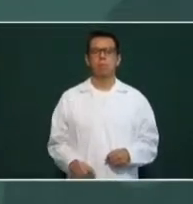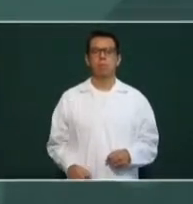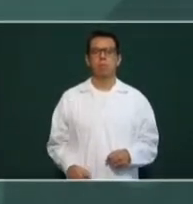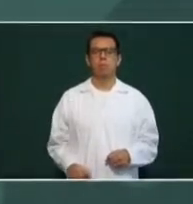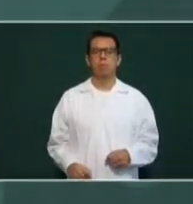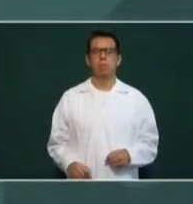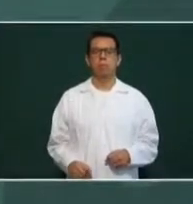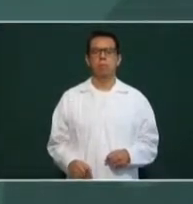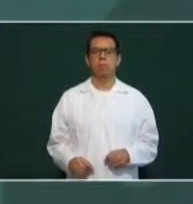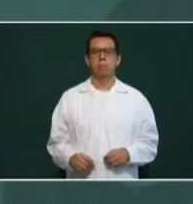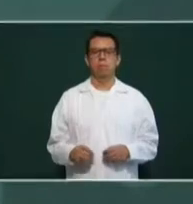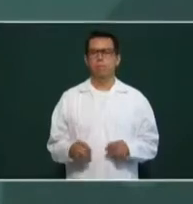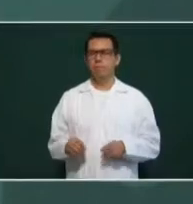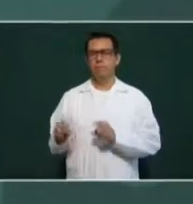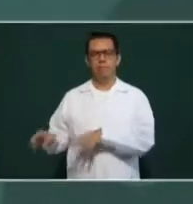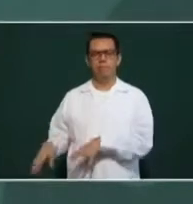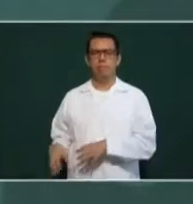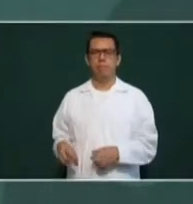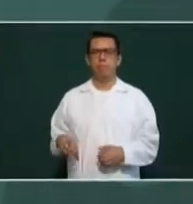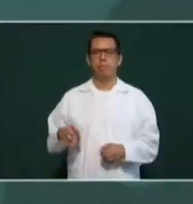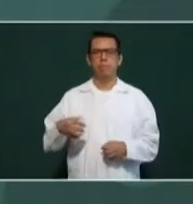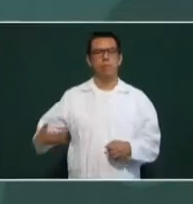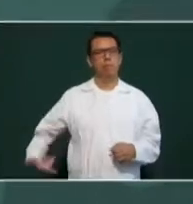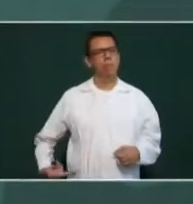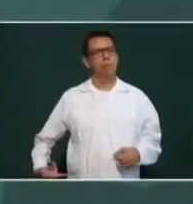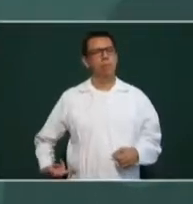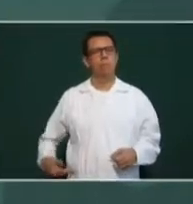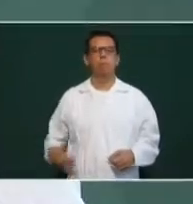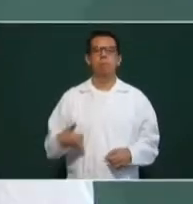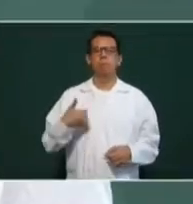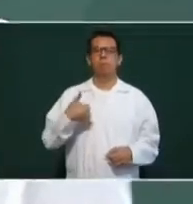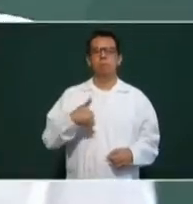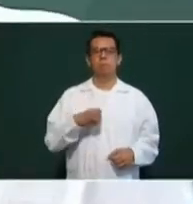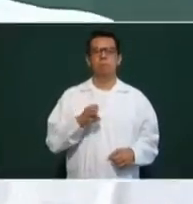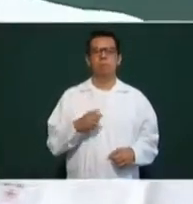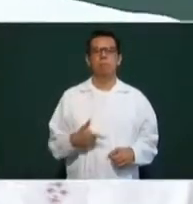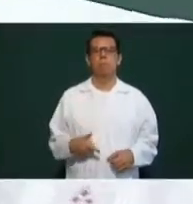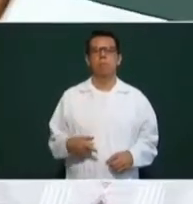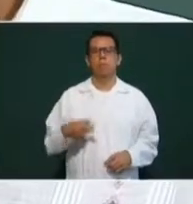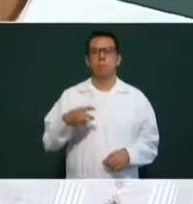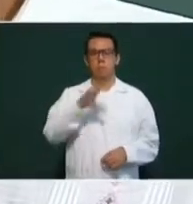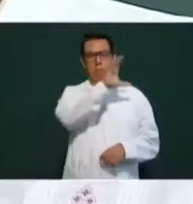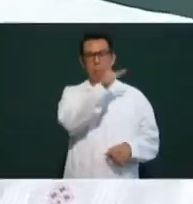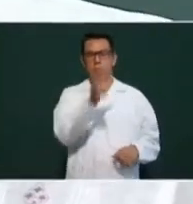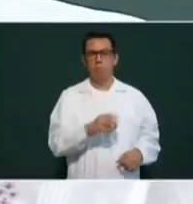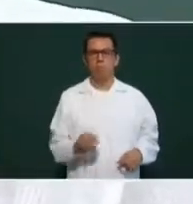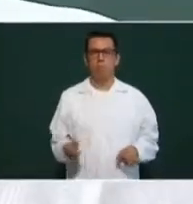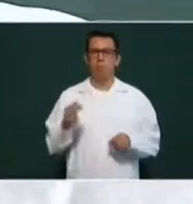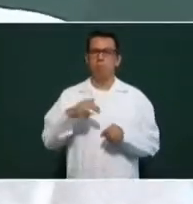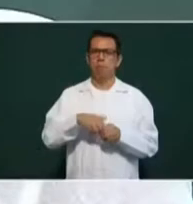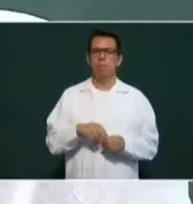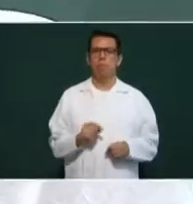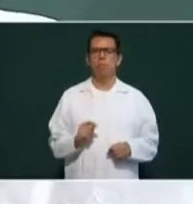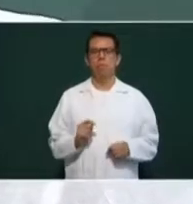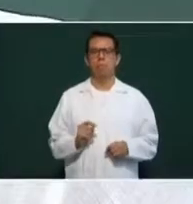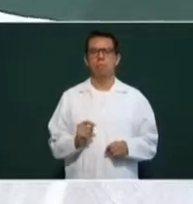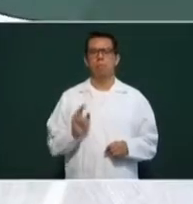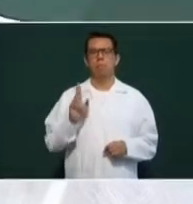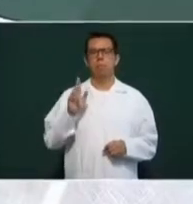dejaron el estado y el país en una situación